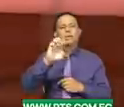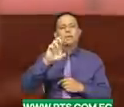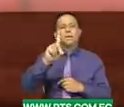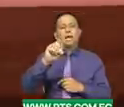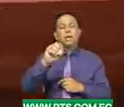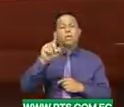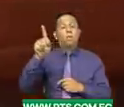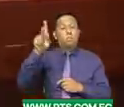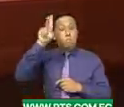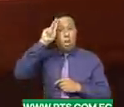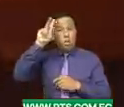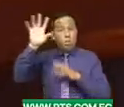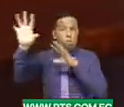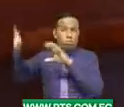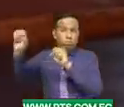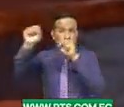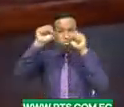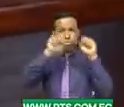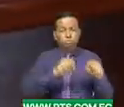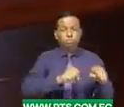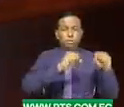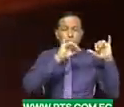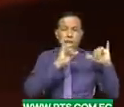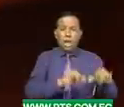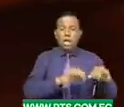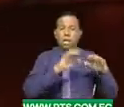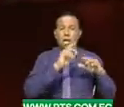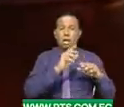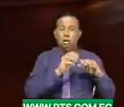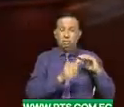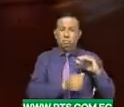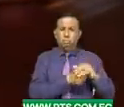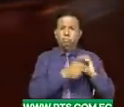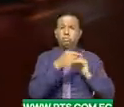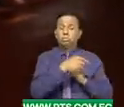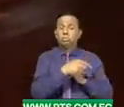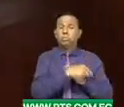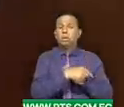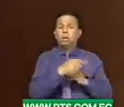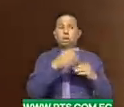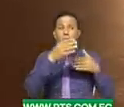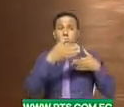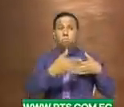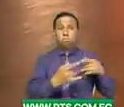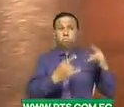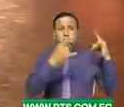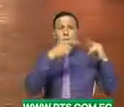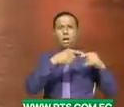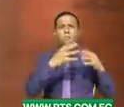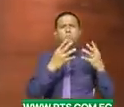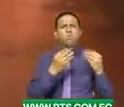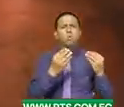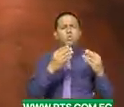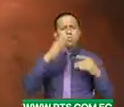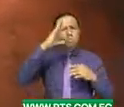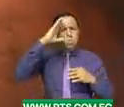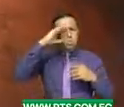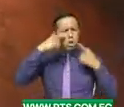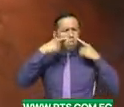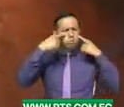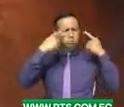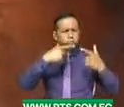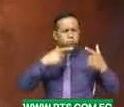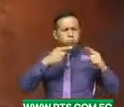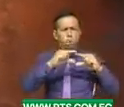hasta ese lugar y estuvo algunos días internado y ahí un piso entero estuvo con el fuerte resguardo con elementos del goe